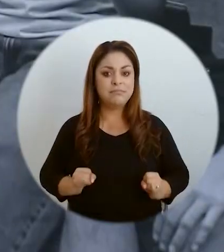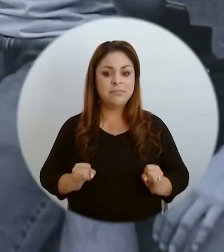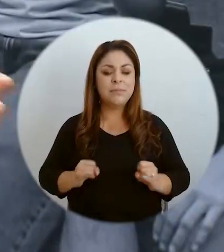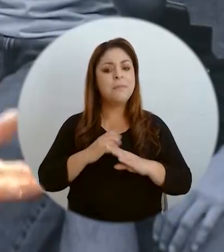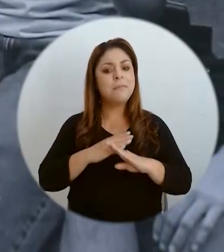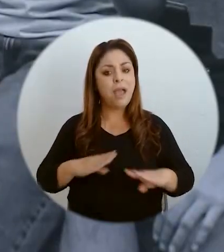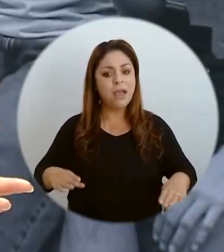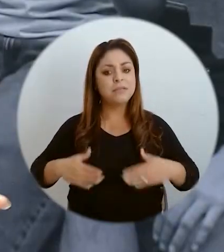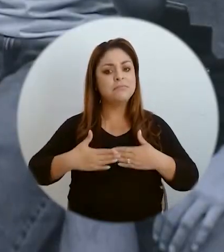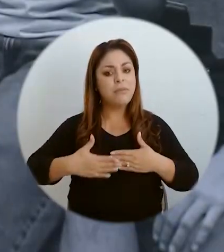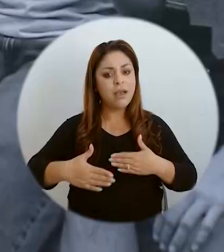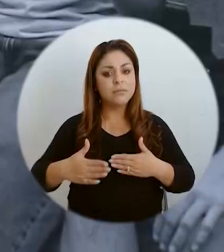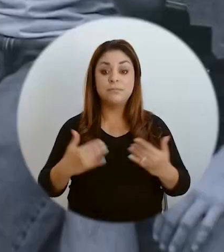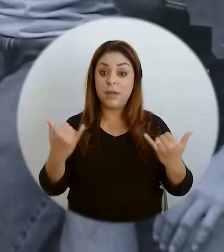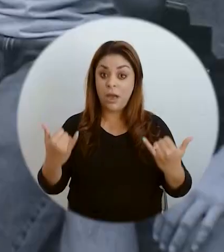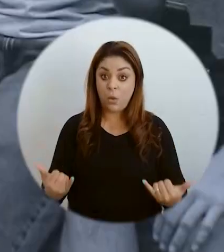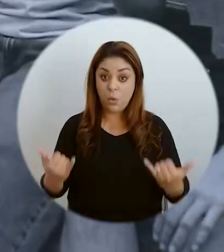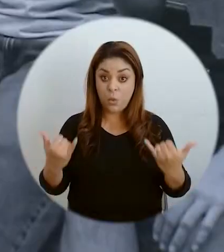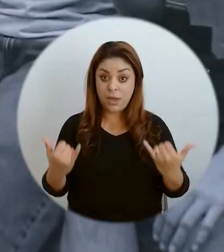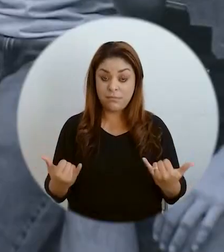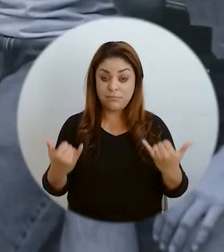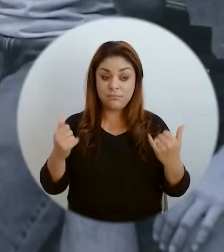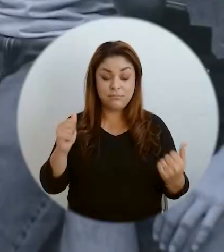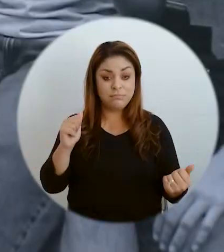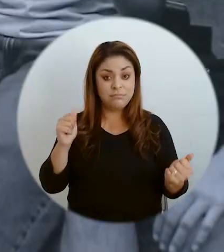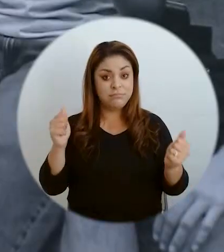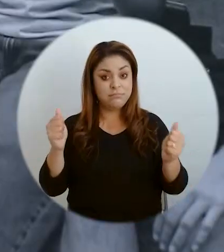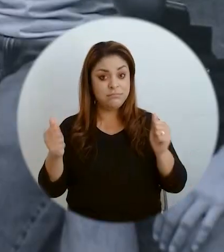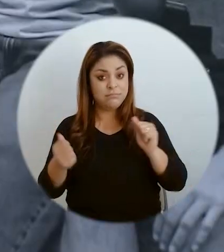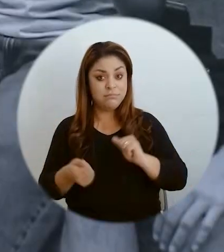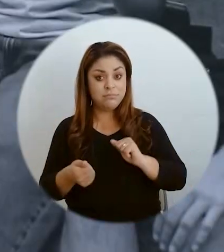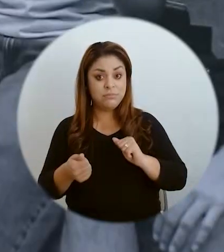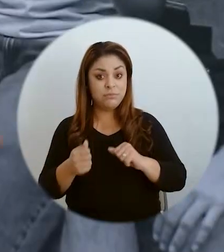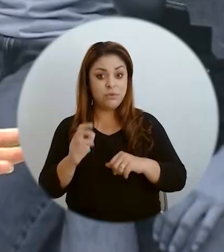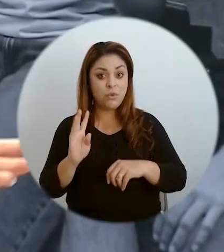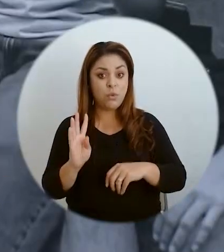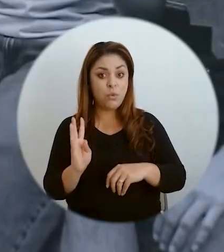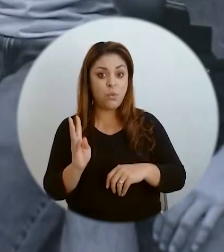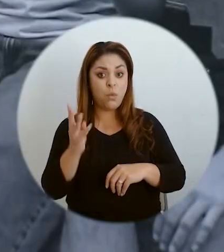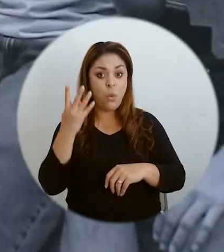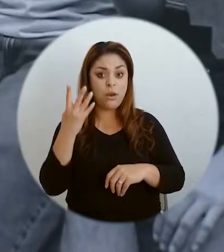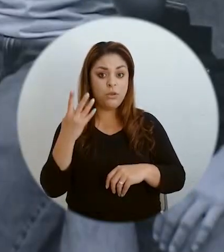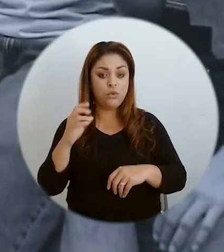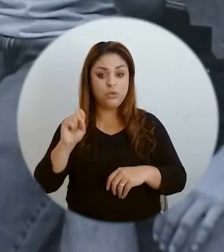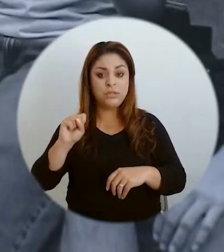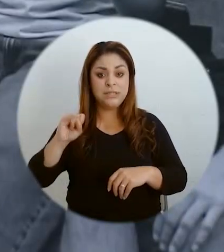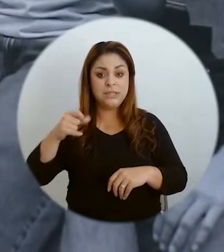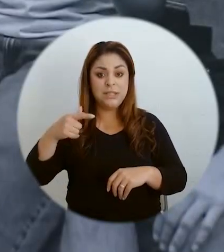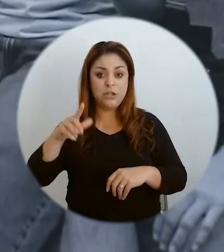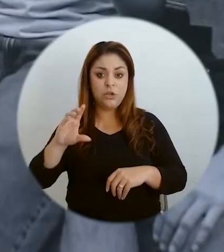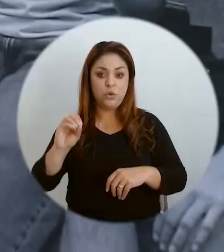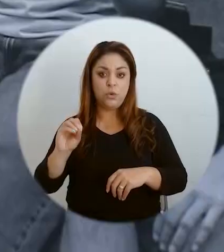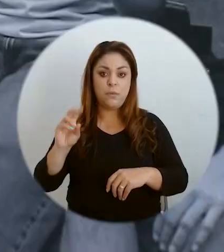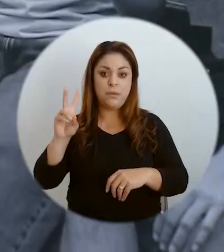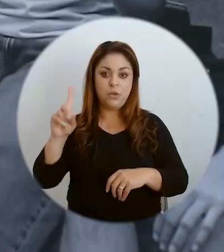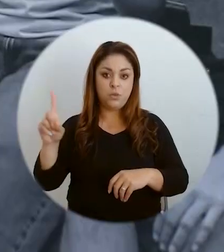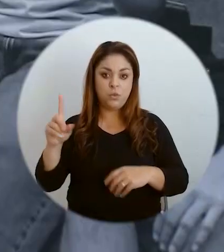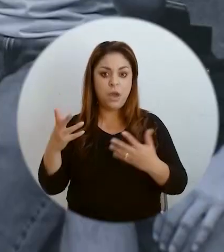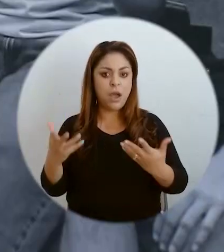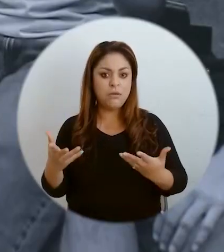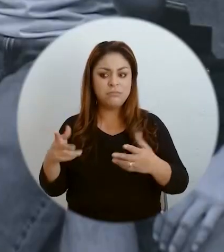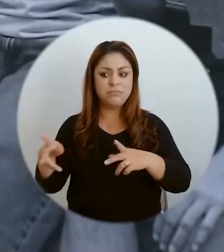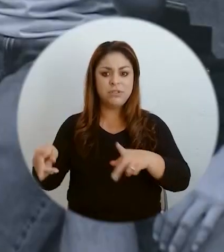por una paz más duradera, y ahora resulta que al cuarto de siglo de ¿verdad?, del siglo